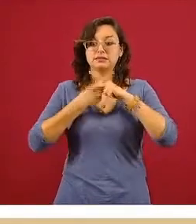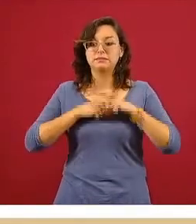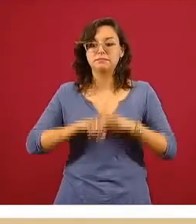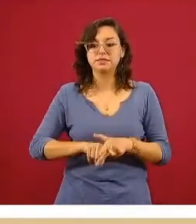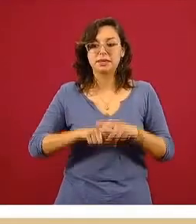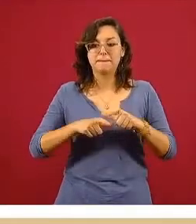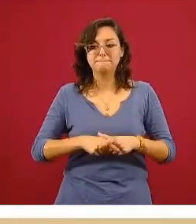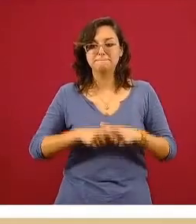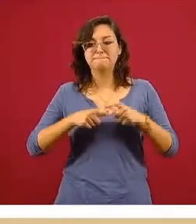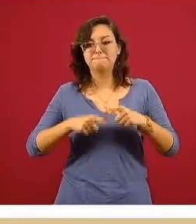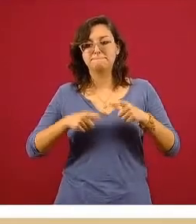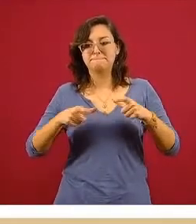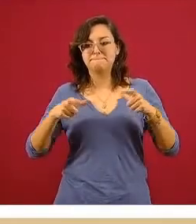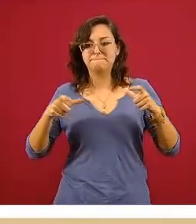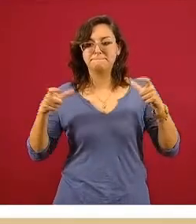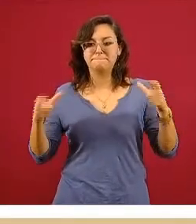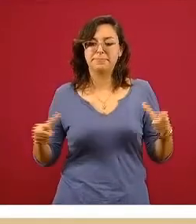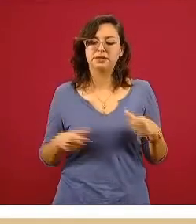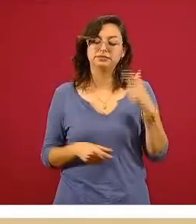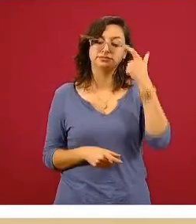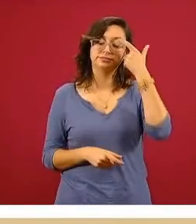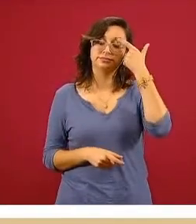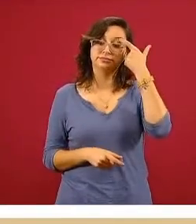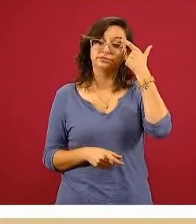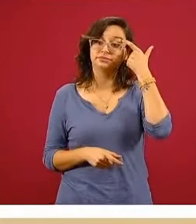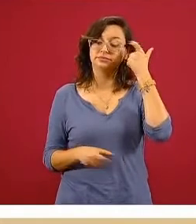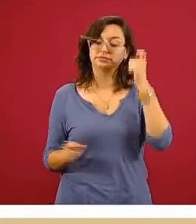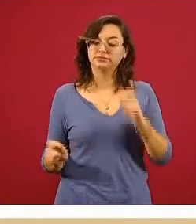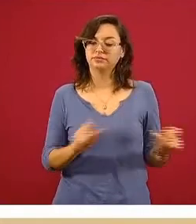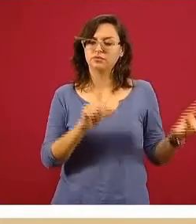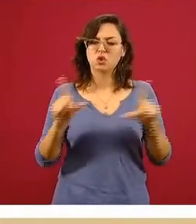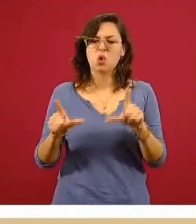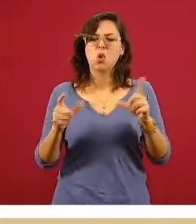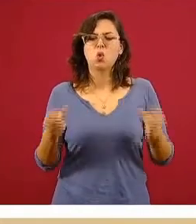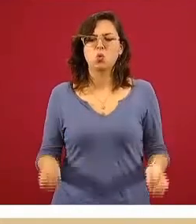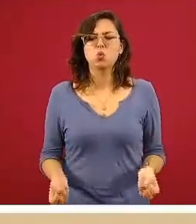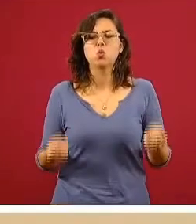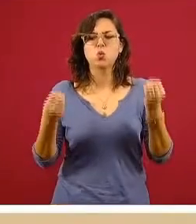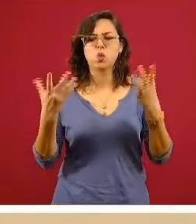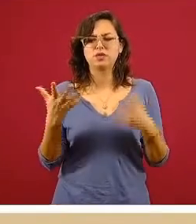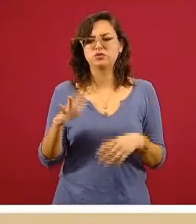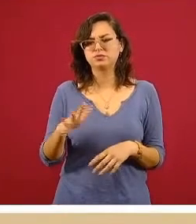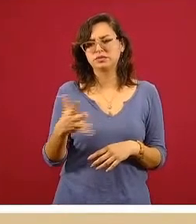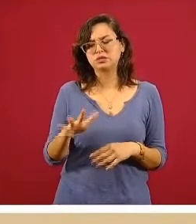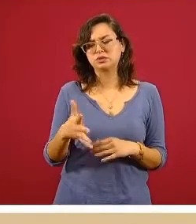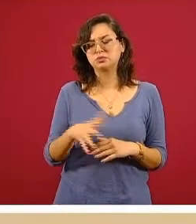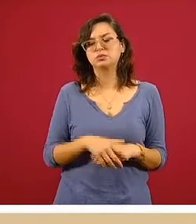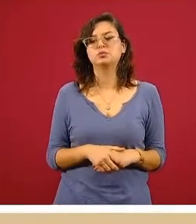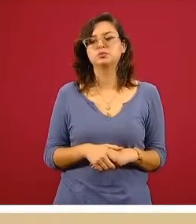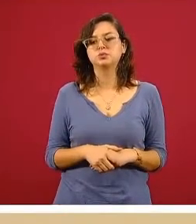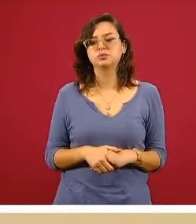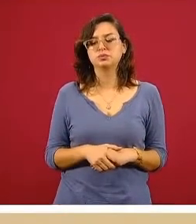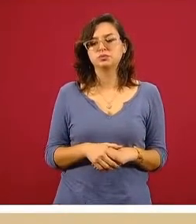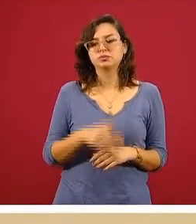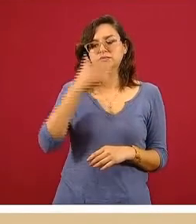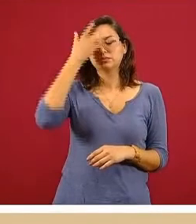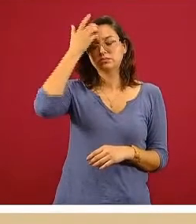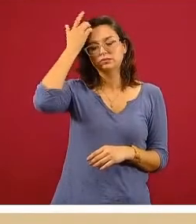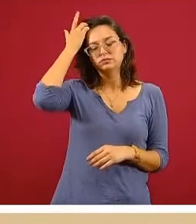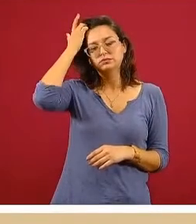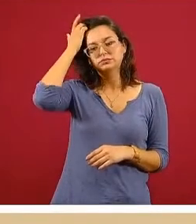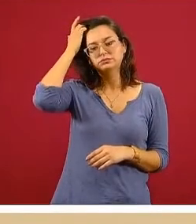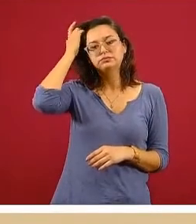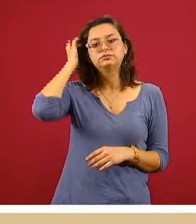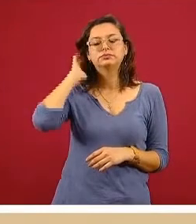incremento. Veamos los casos estimados, que es la siguiente diapositiva, para considerar estos casos aún pendientes. Aquí